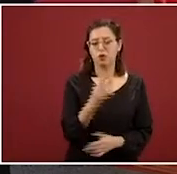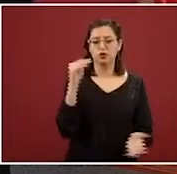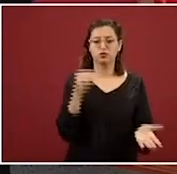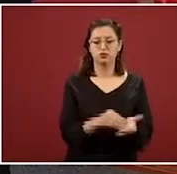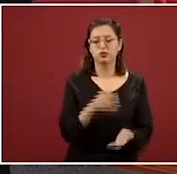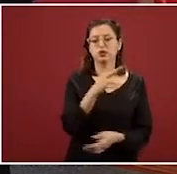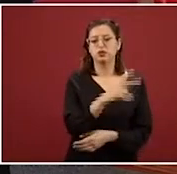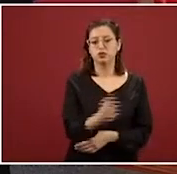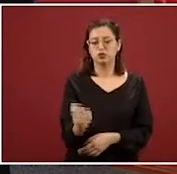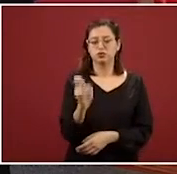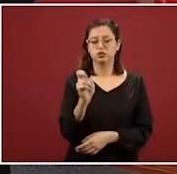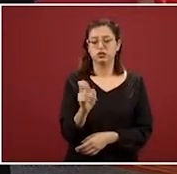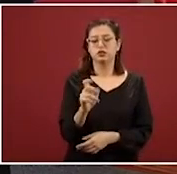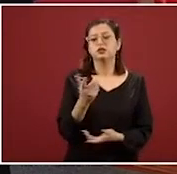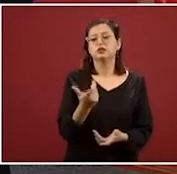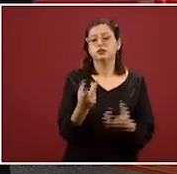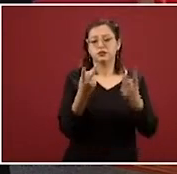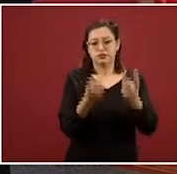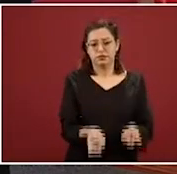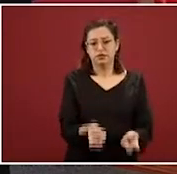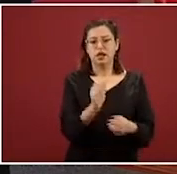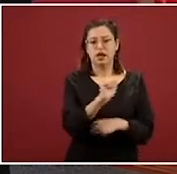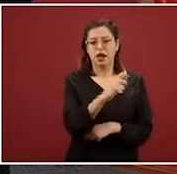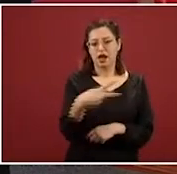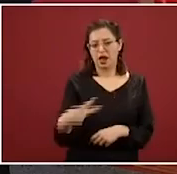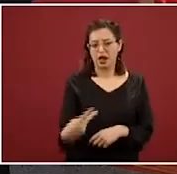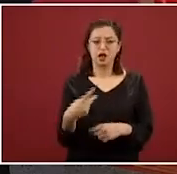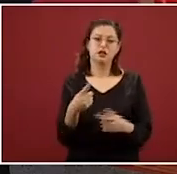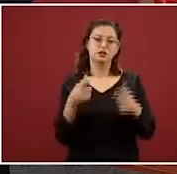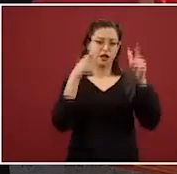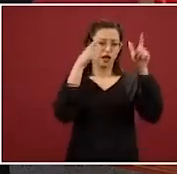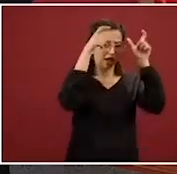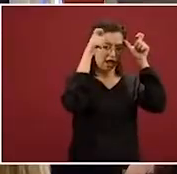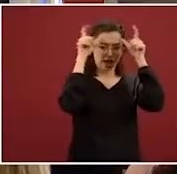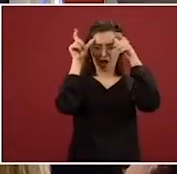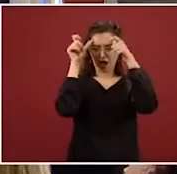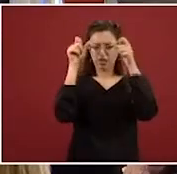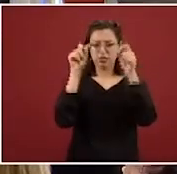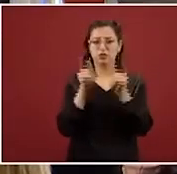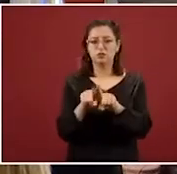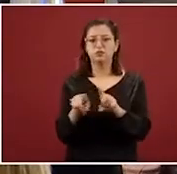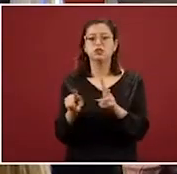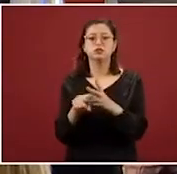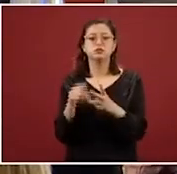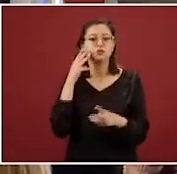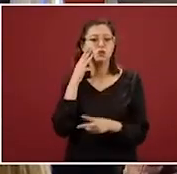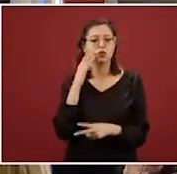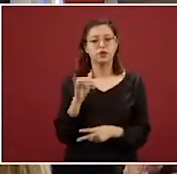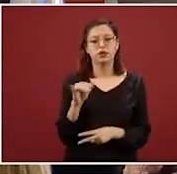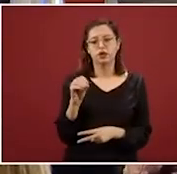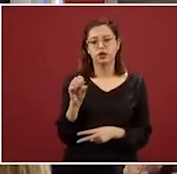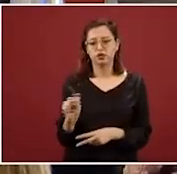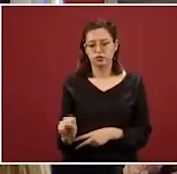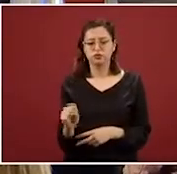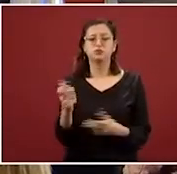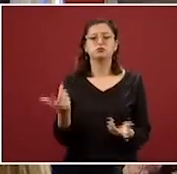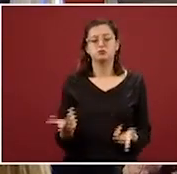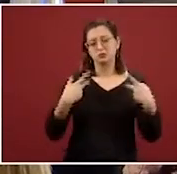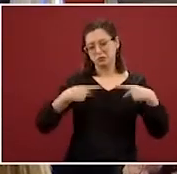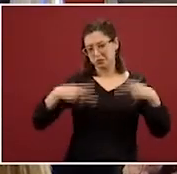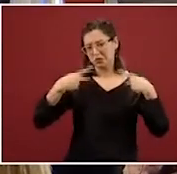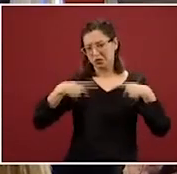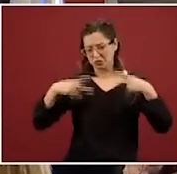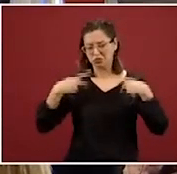134,253 descargas de la app de litro por litro, tanto en el sistema Android como en el iOS, con muy buenos comentarios de los